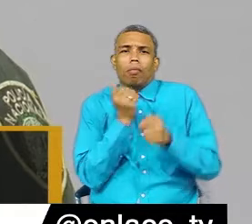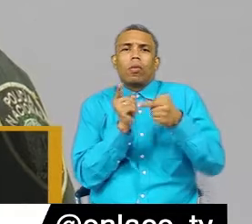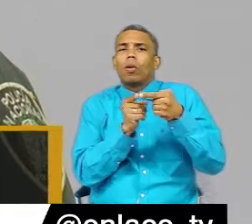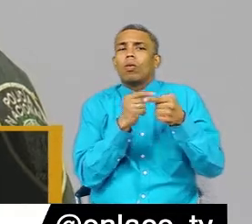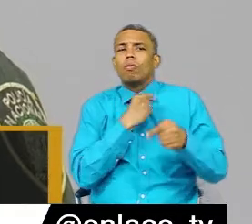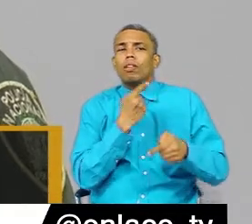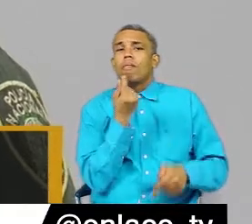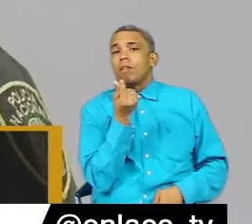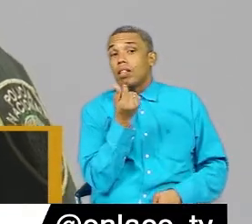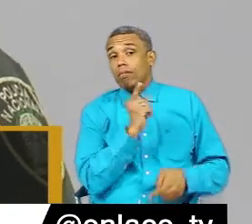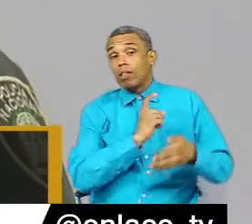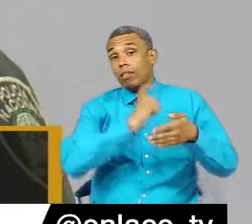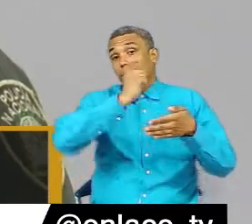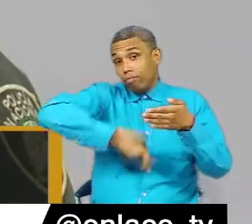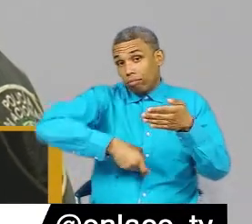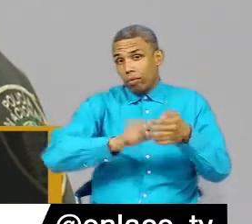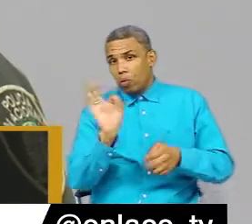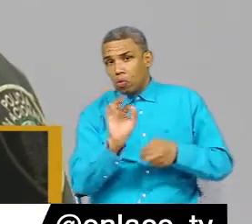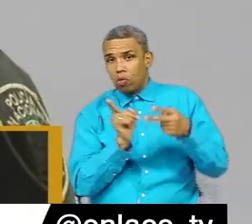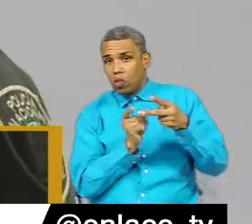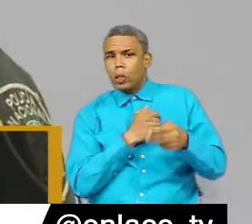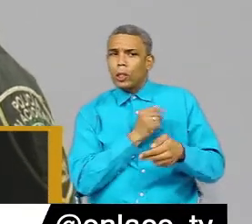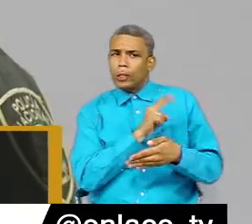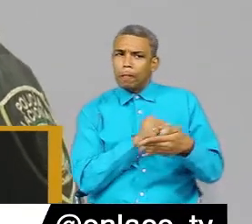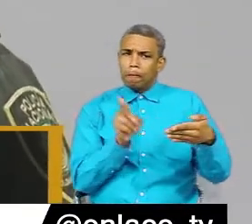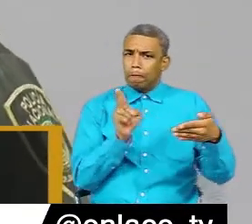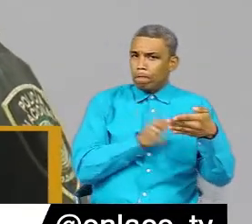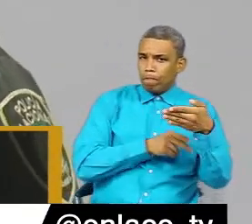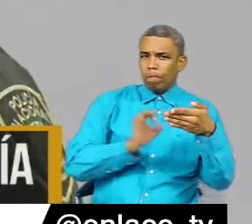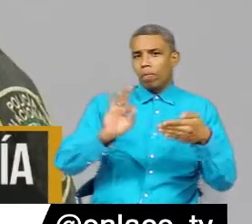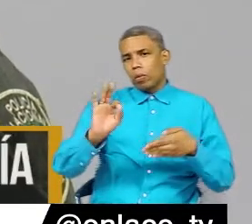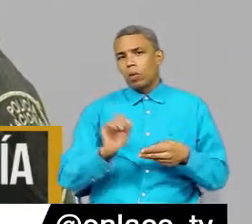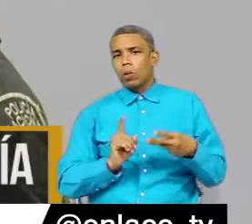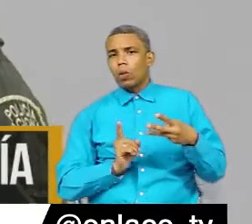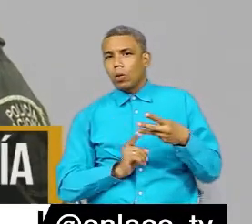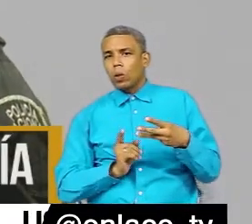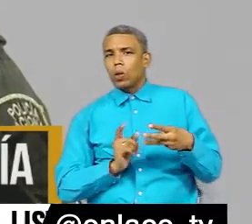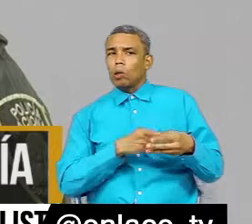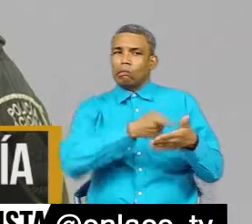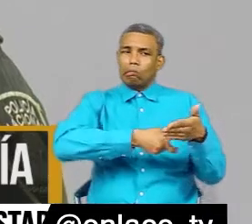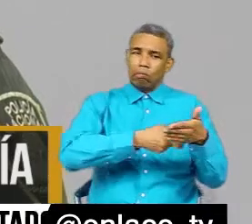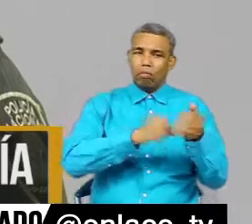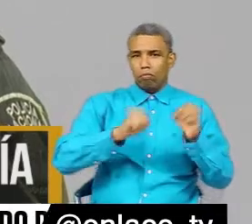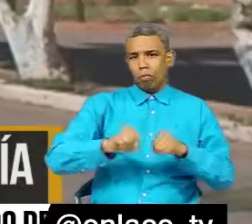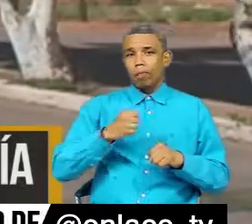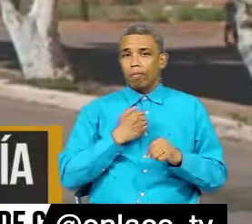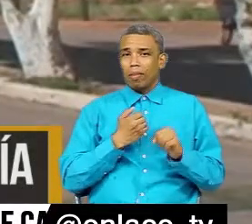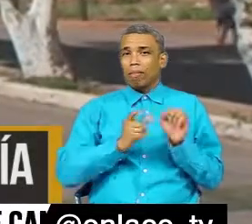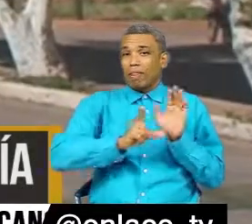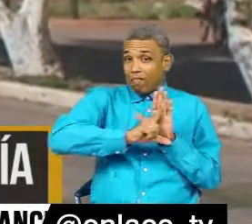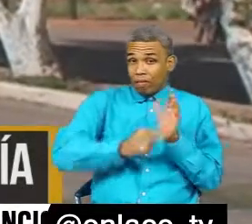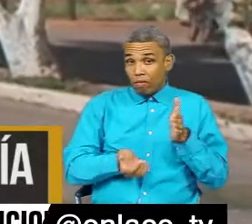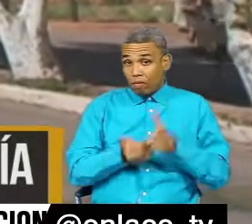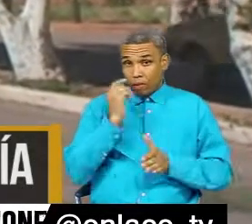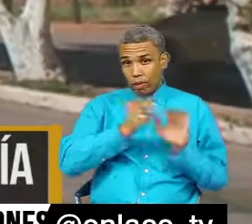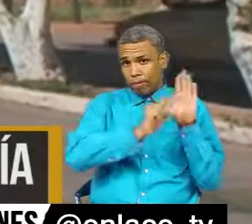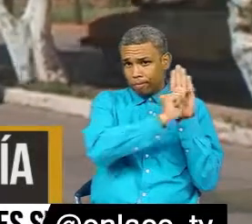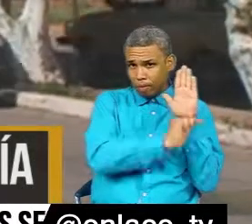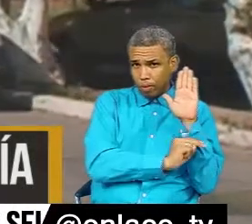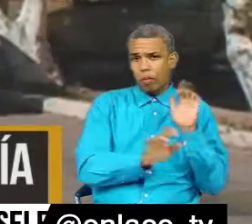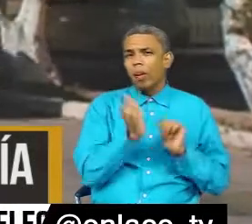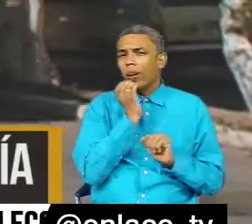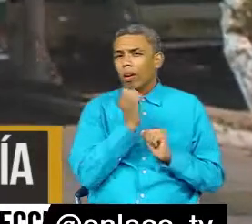tenemos medidas prohibitivas y medidas de no hacer dentro del nuevo ordenamiento jurídico colombiano. Este código contempla puntos